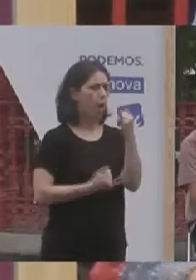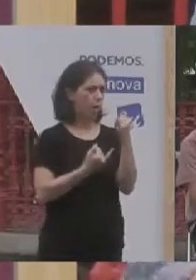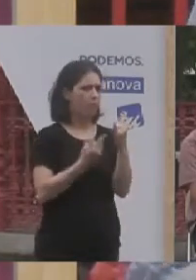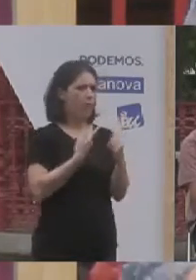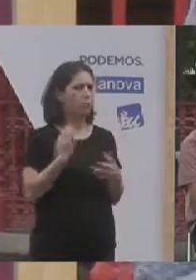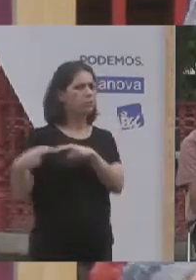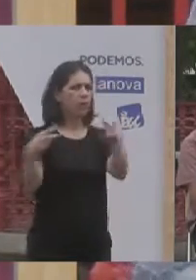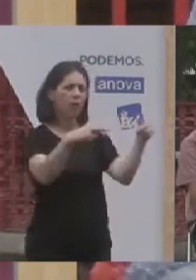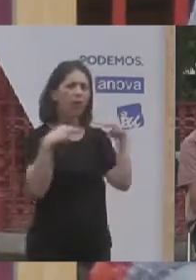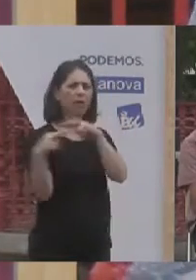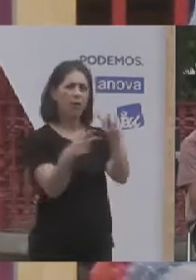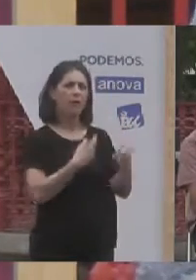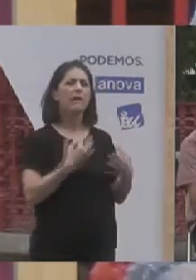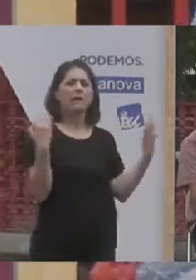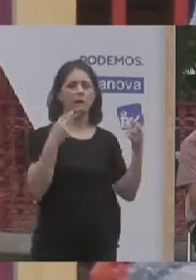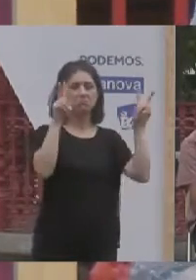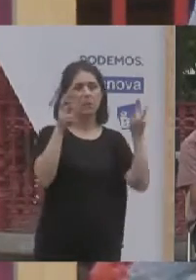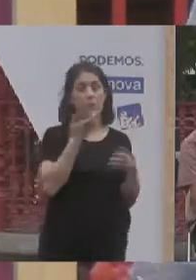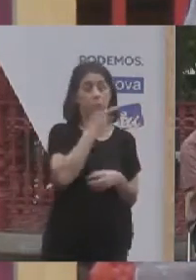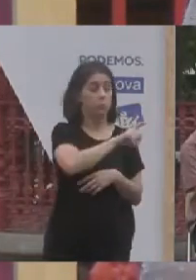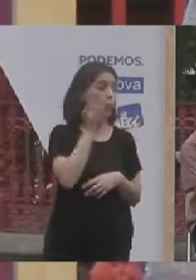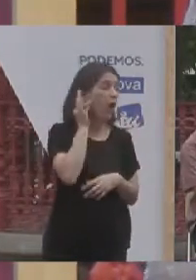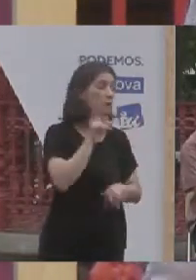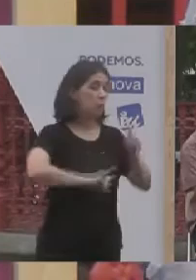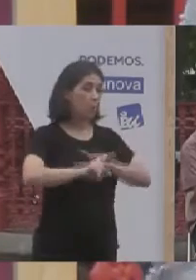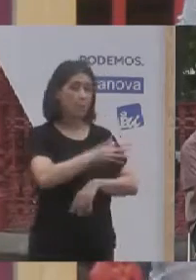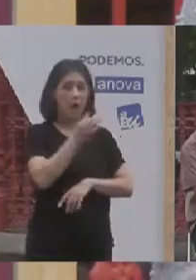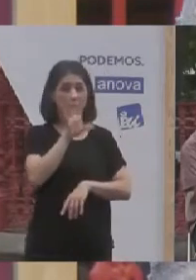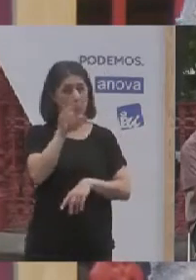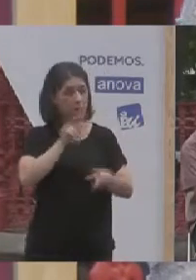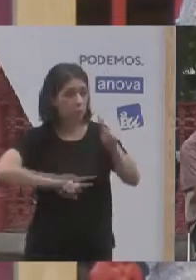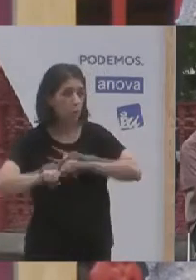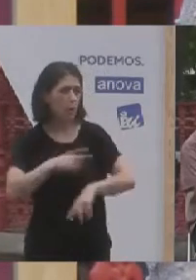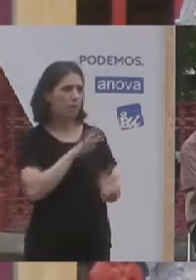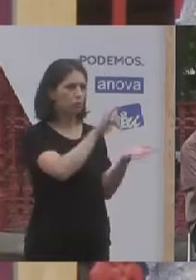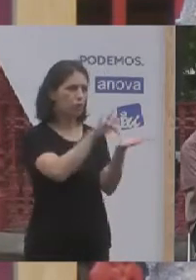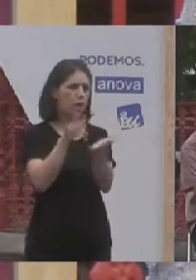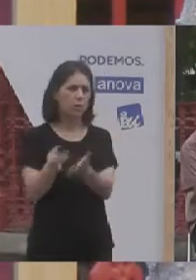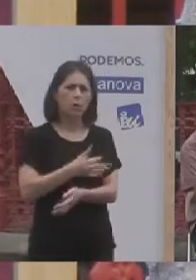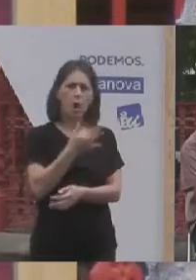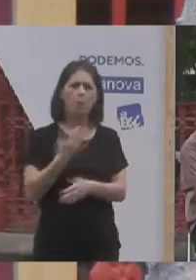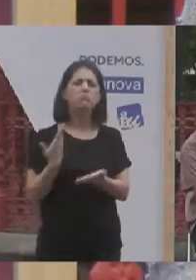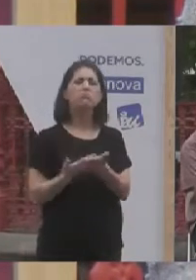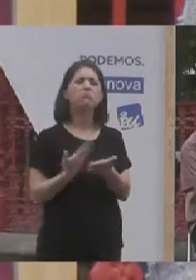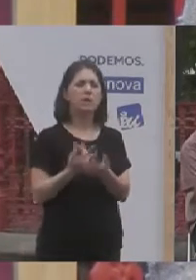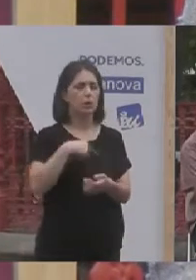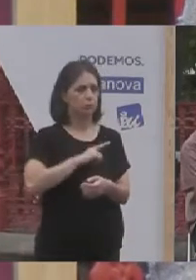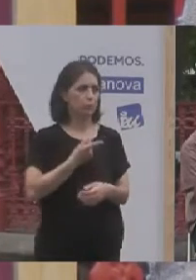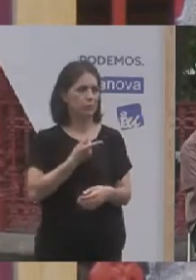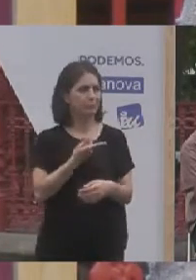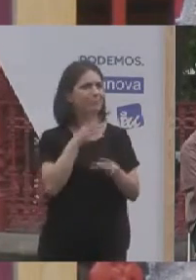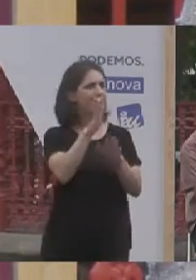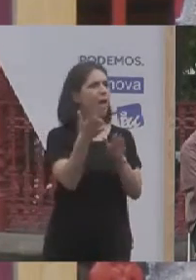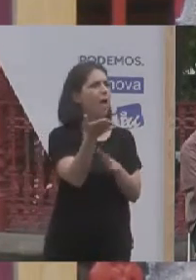estiveron falando dos problemas das mulleres e dos problemas deste país, e que amosaron que temos que estar aí, e que